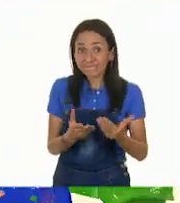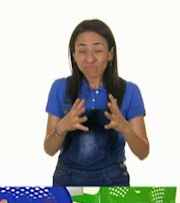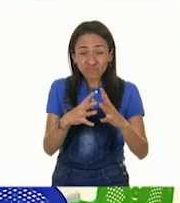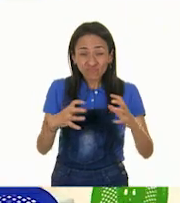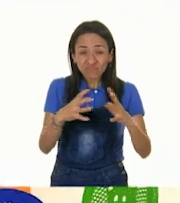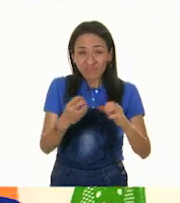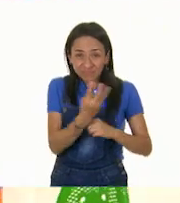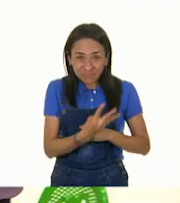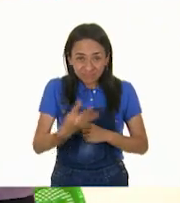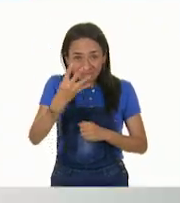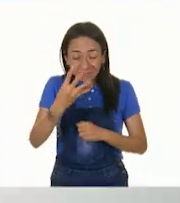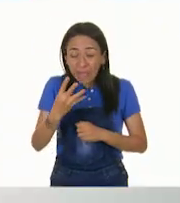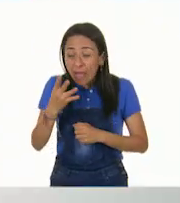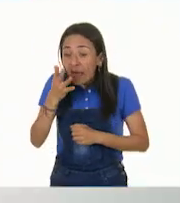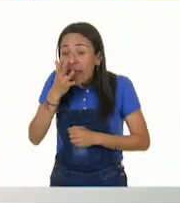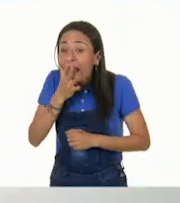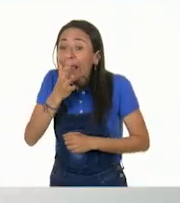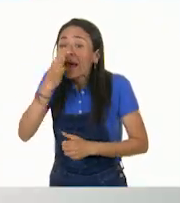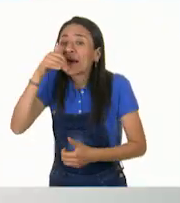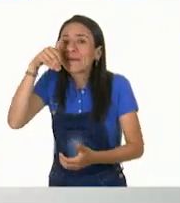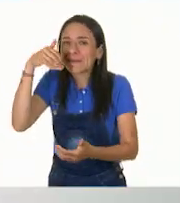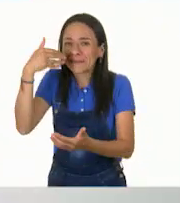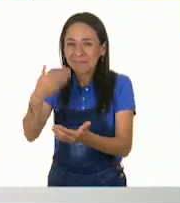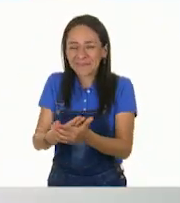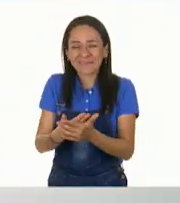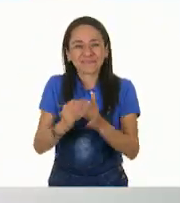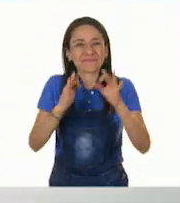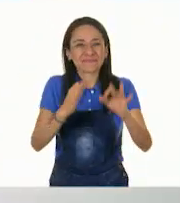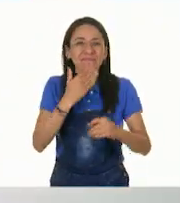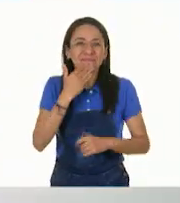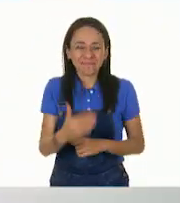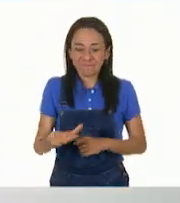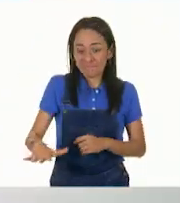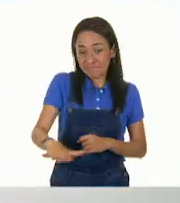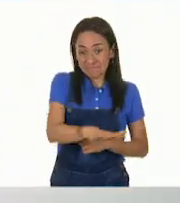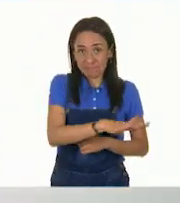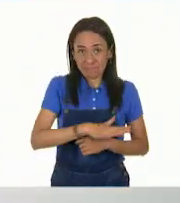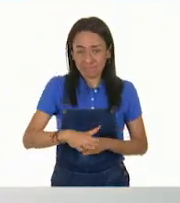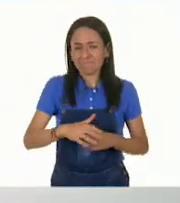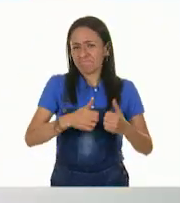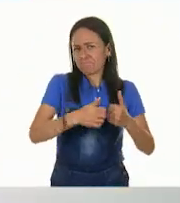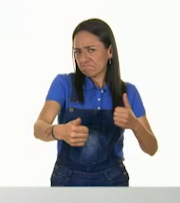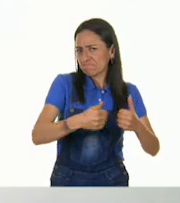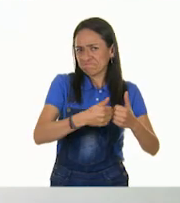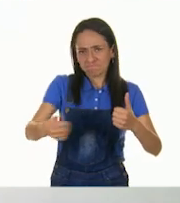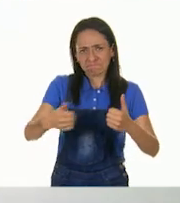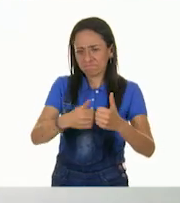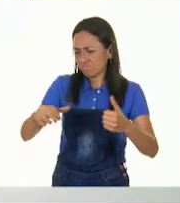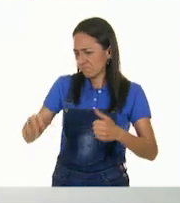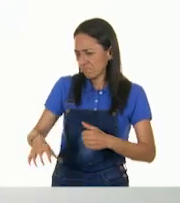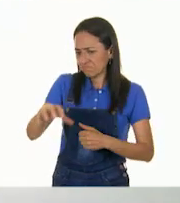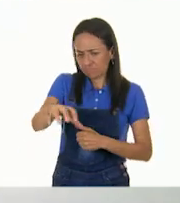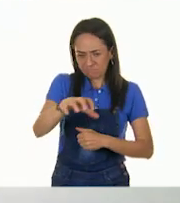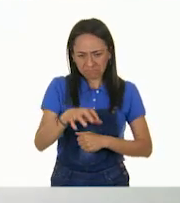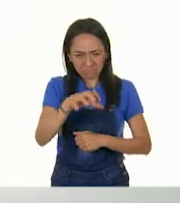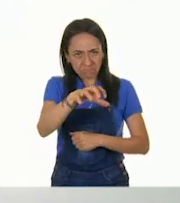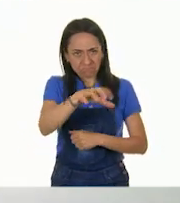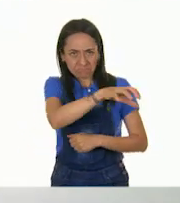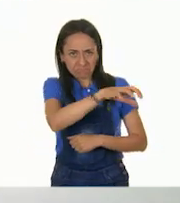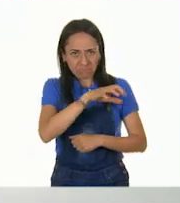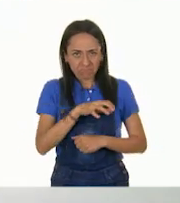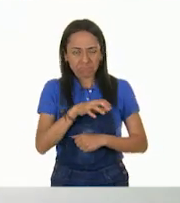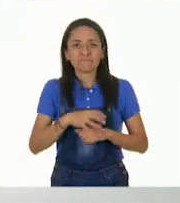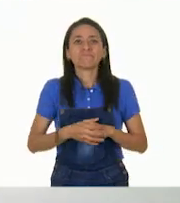gracias listos nos acomodaremos en el piso que están separados entre los